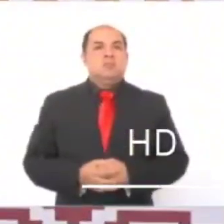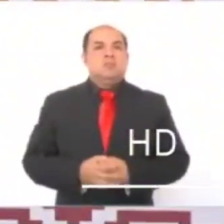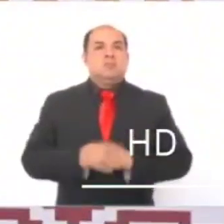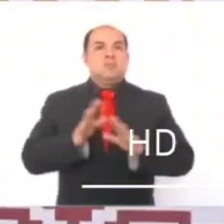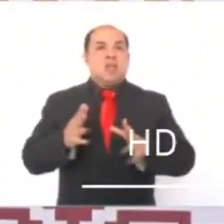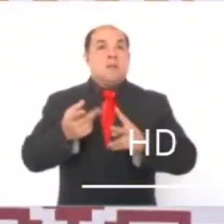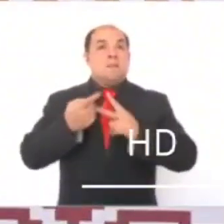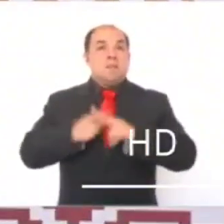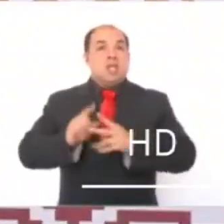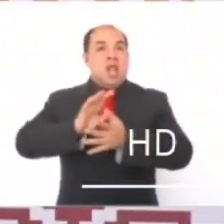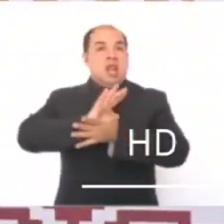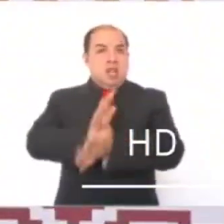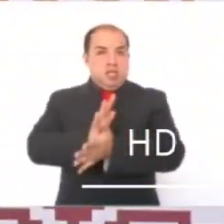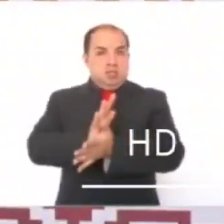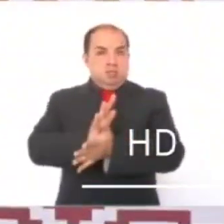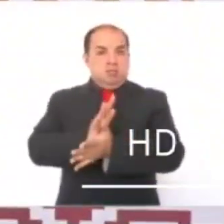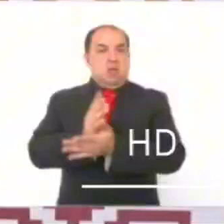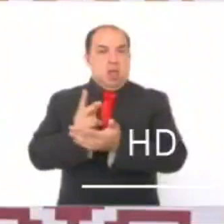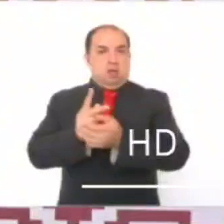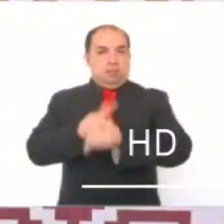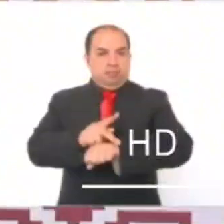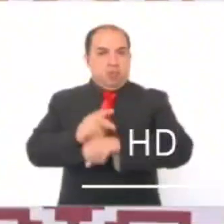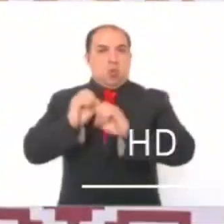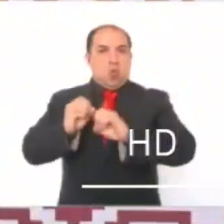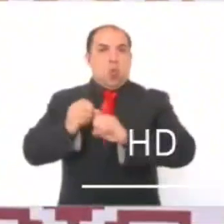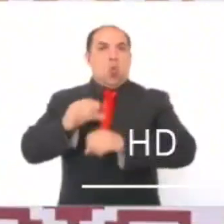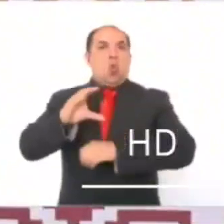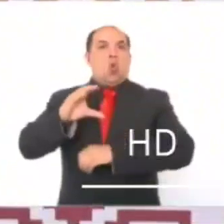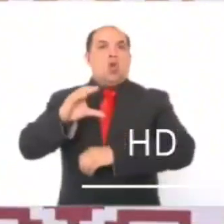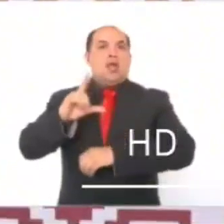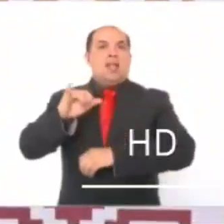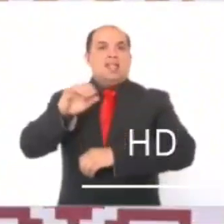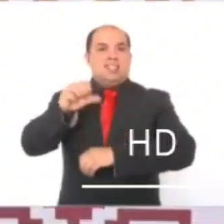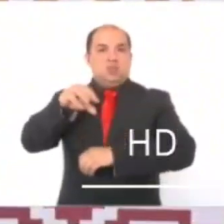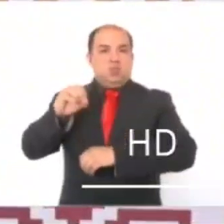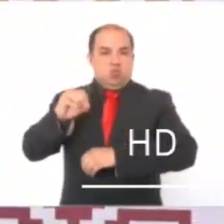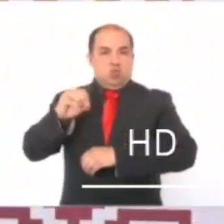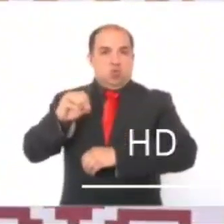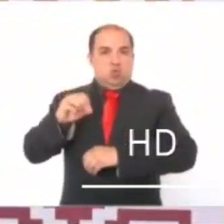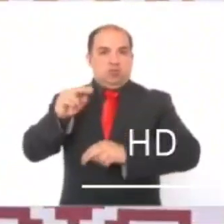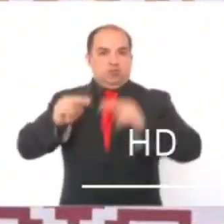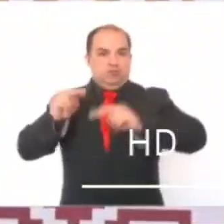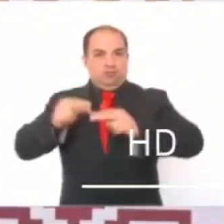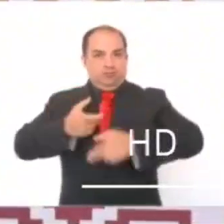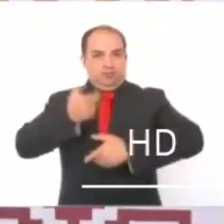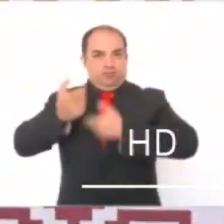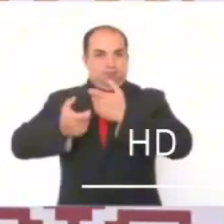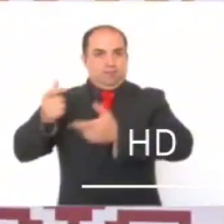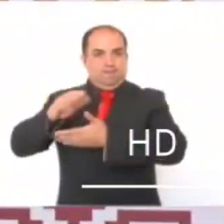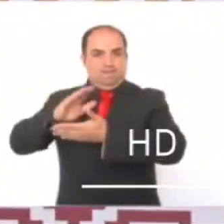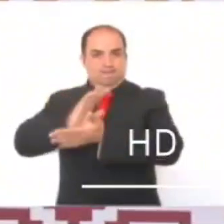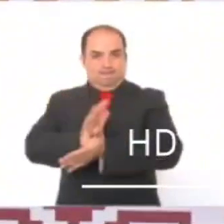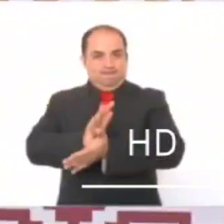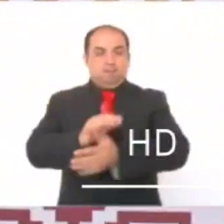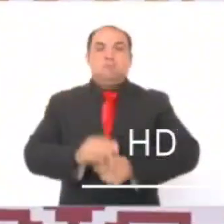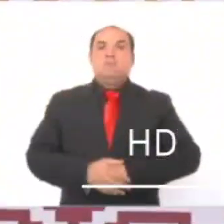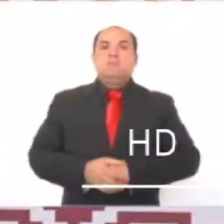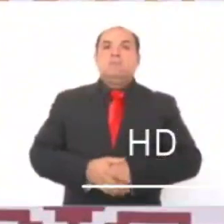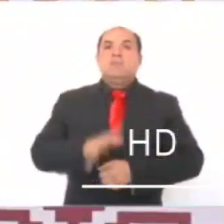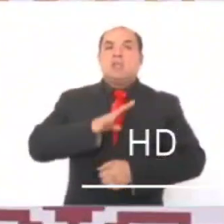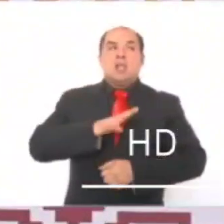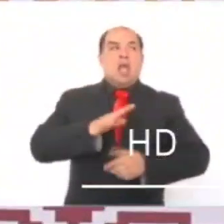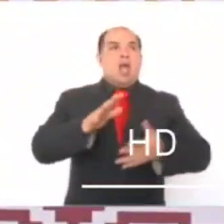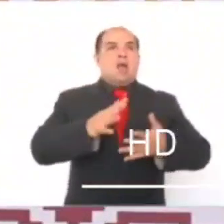conocido racismo y clasismo. Tanta voluntad por ignorar nuestra existencia y